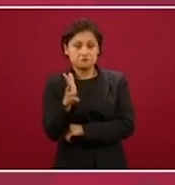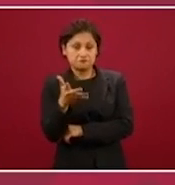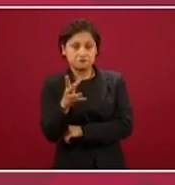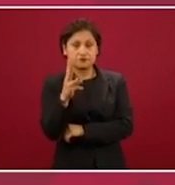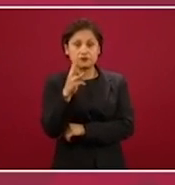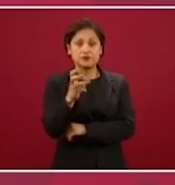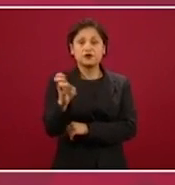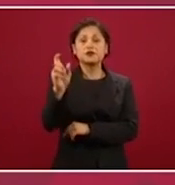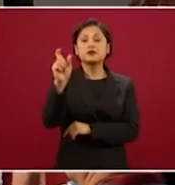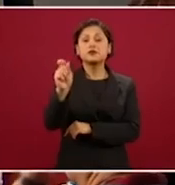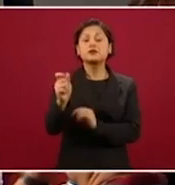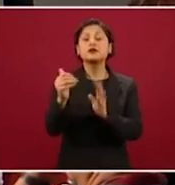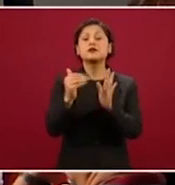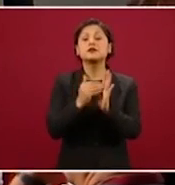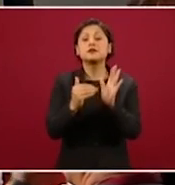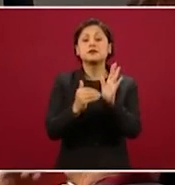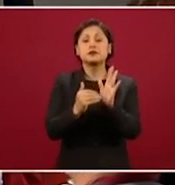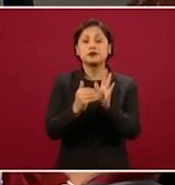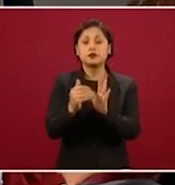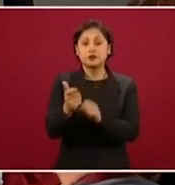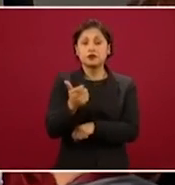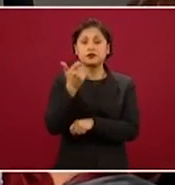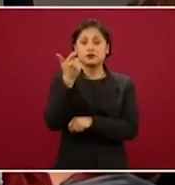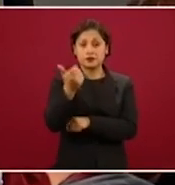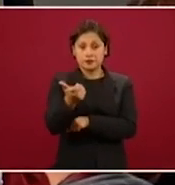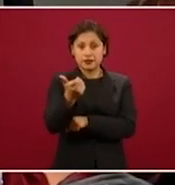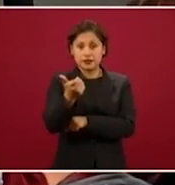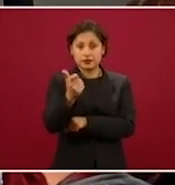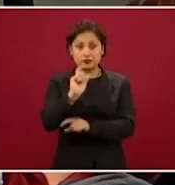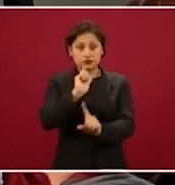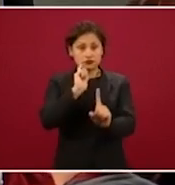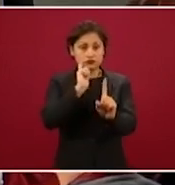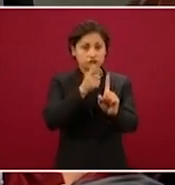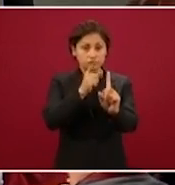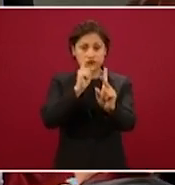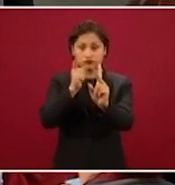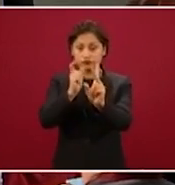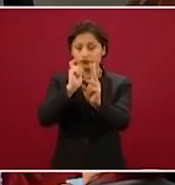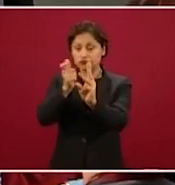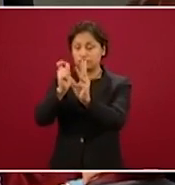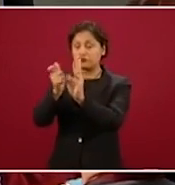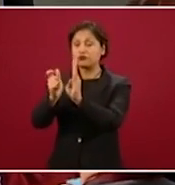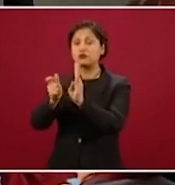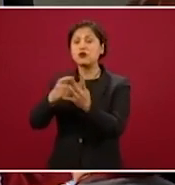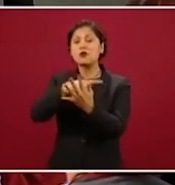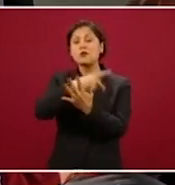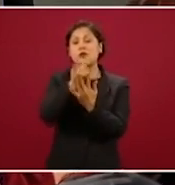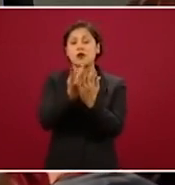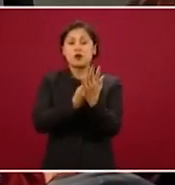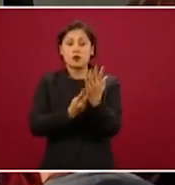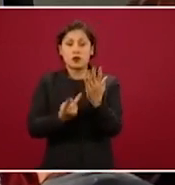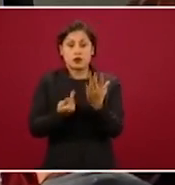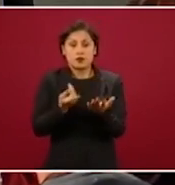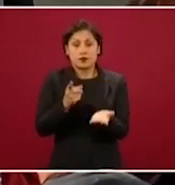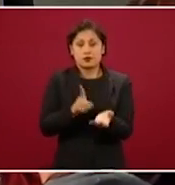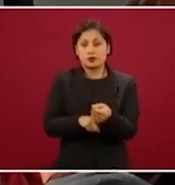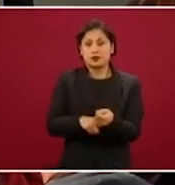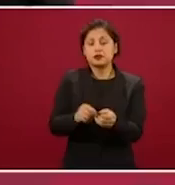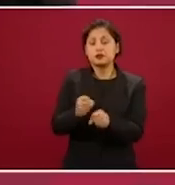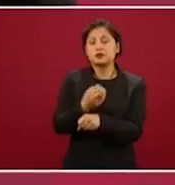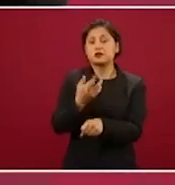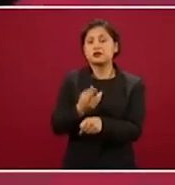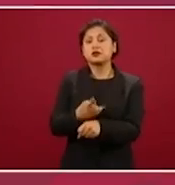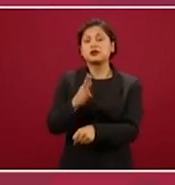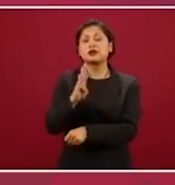320 mil millones de pesos en programas de bienestar. Y lo que queremos